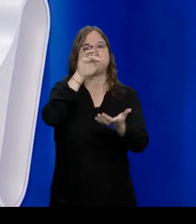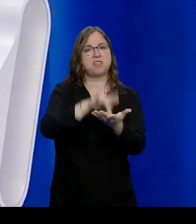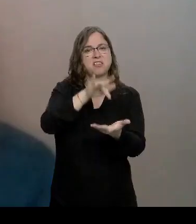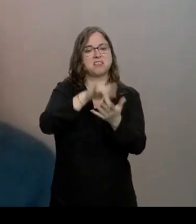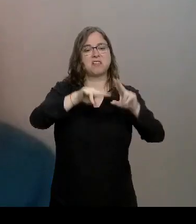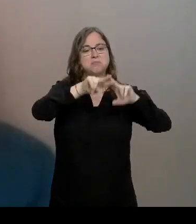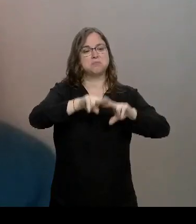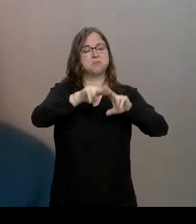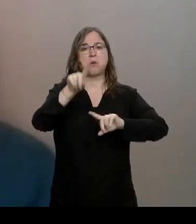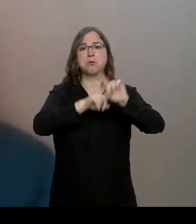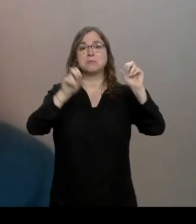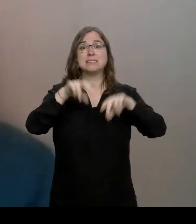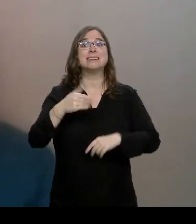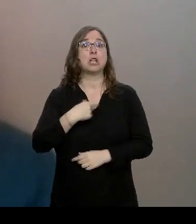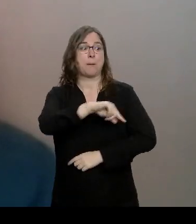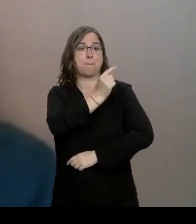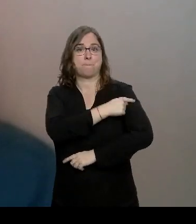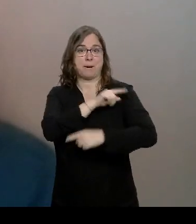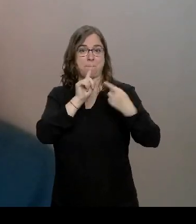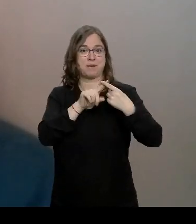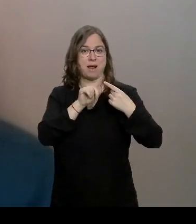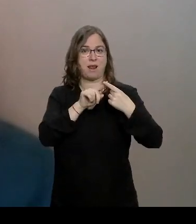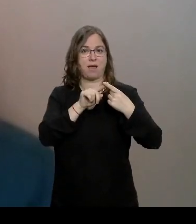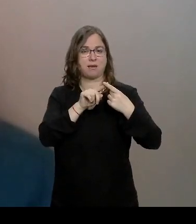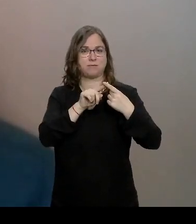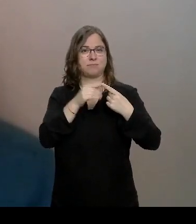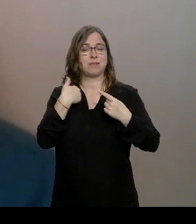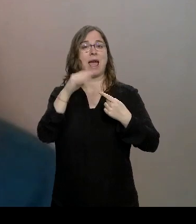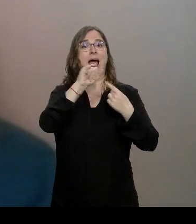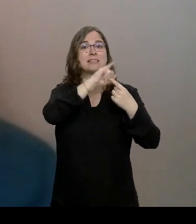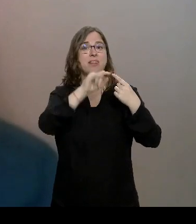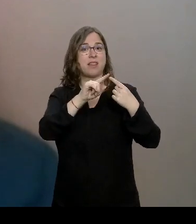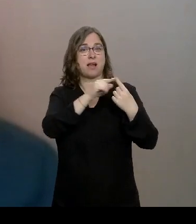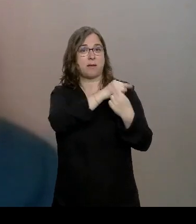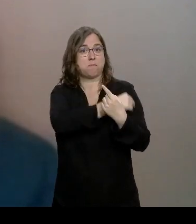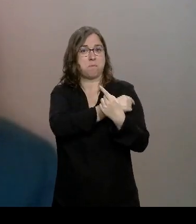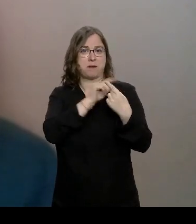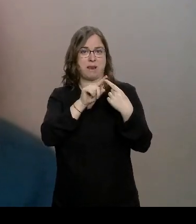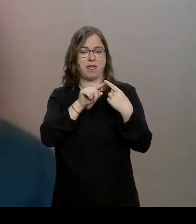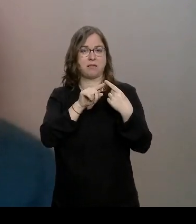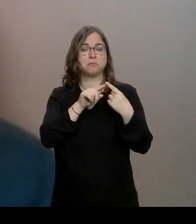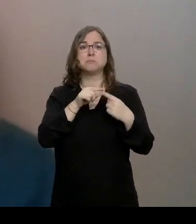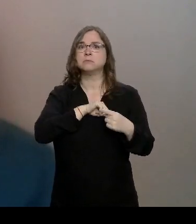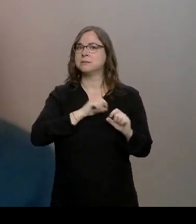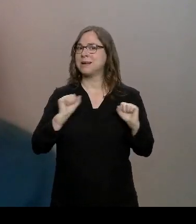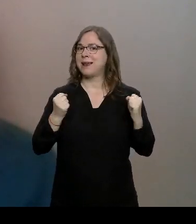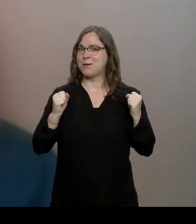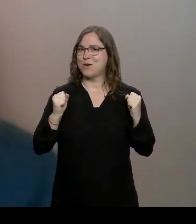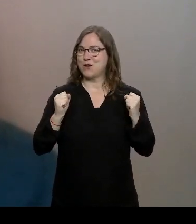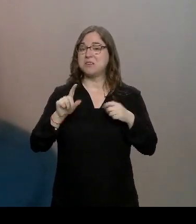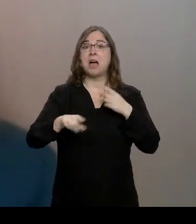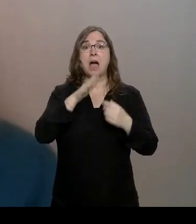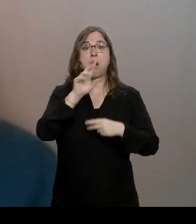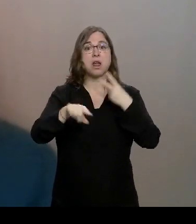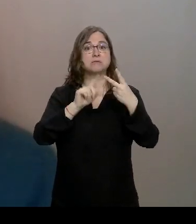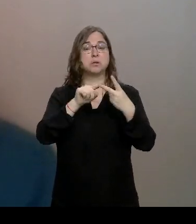sin problemas. De hecho, cuando se me puso la primera, que fue la de AstraZeneca, la primera dosis, Estaba muy nerviosa, pero ahora